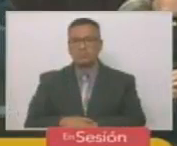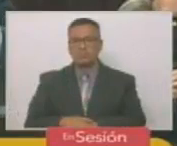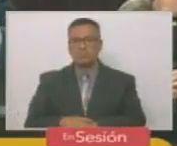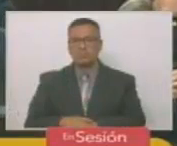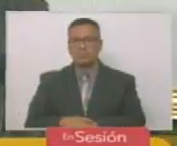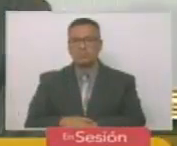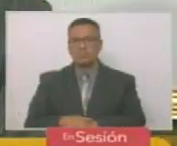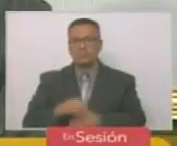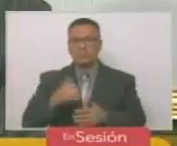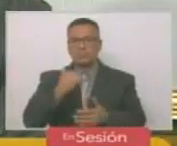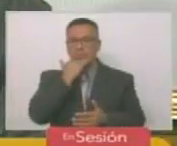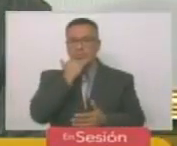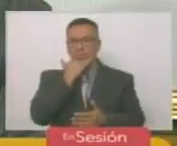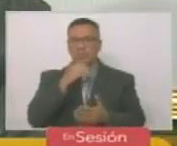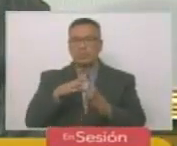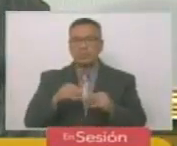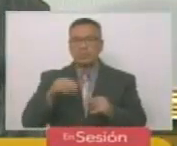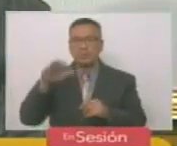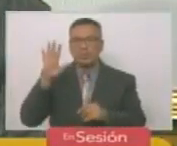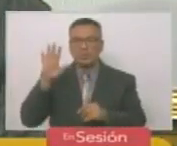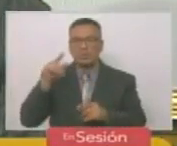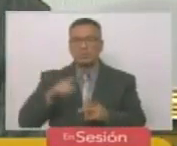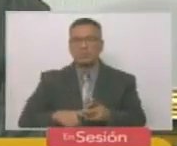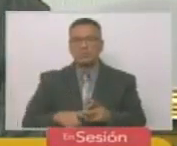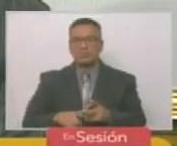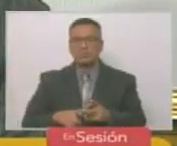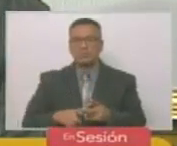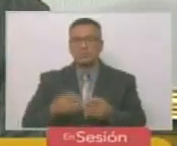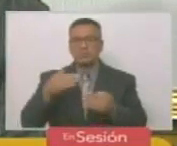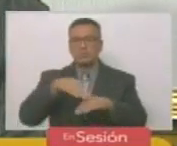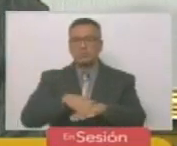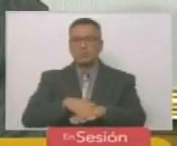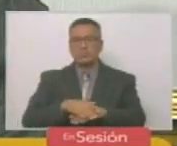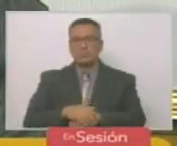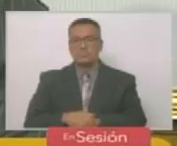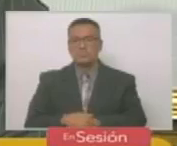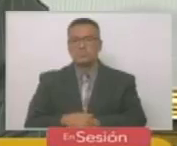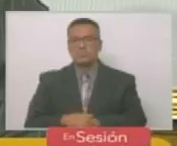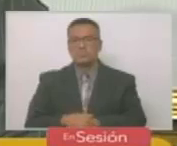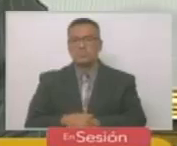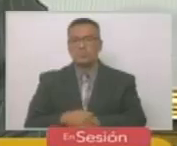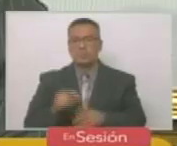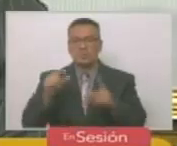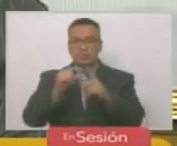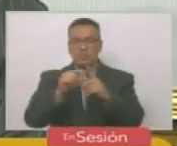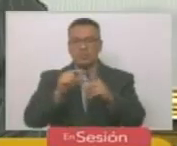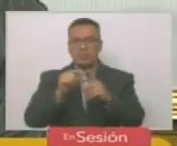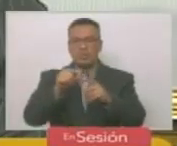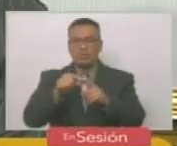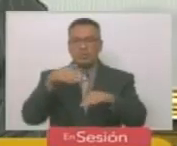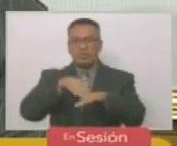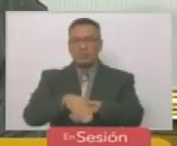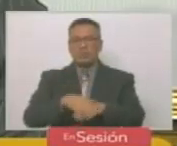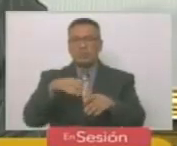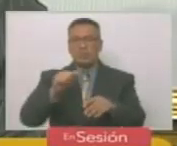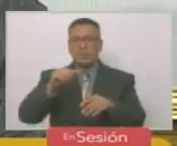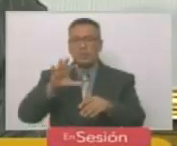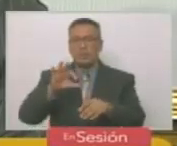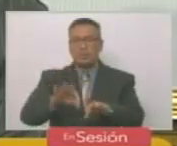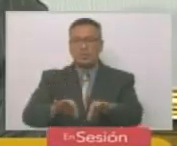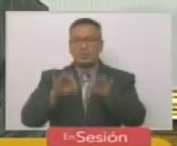es un error material, no lo vamos a votar. Se incluye, no modifica el artículo. Se incluye las palabras al